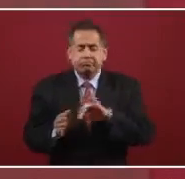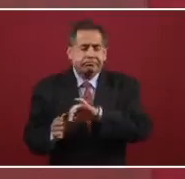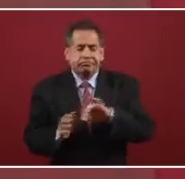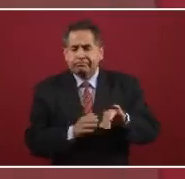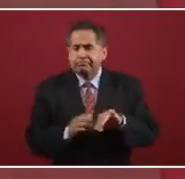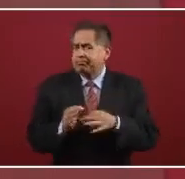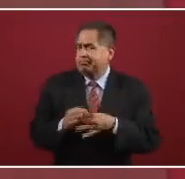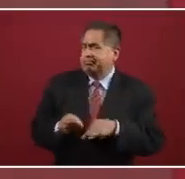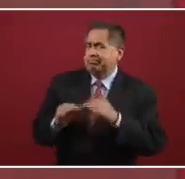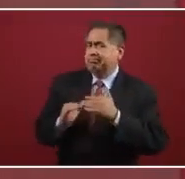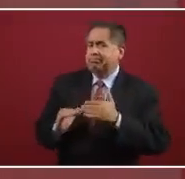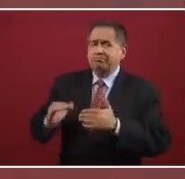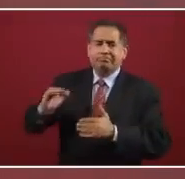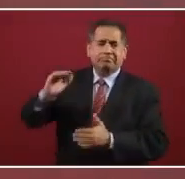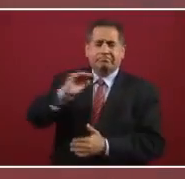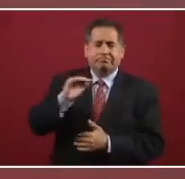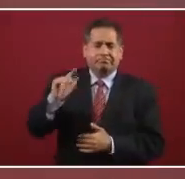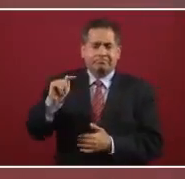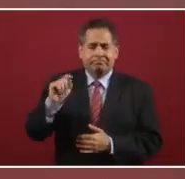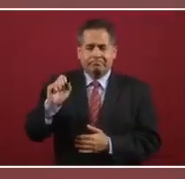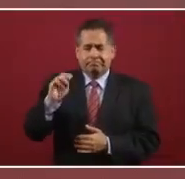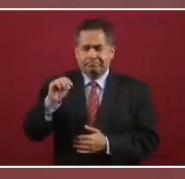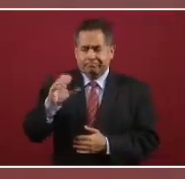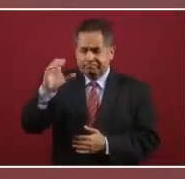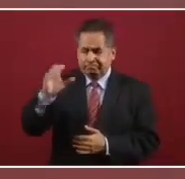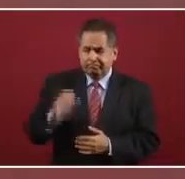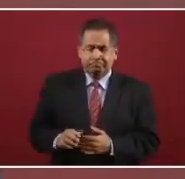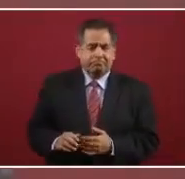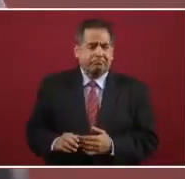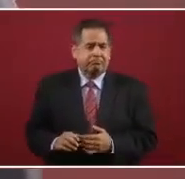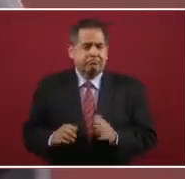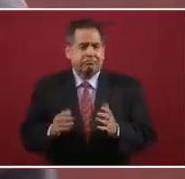presentar en Estados Unidos, en Canadá o en México.